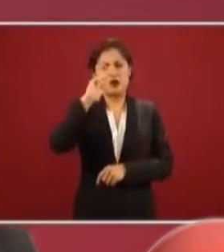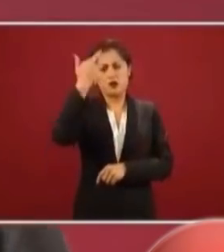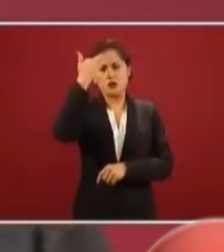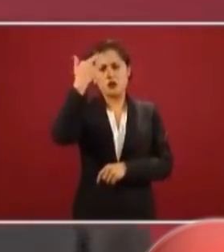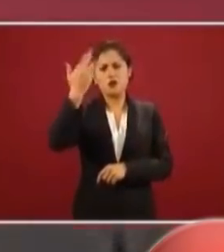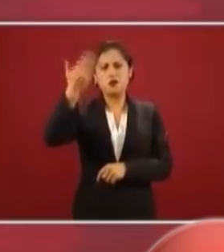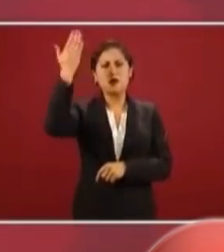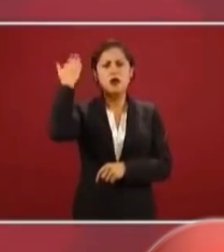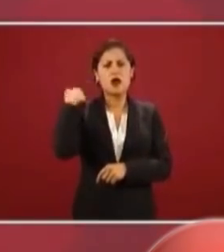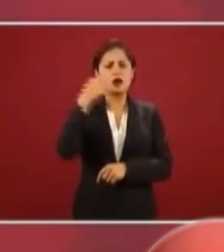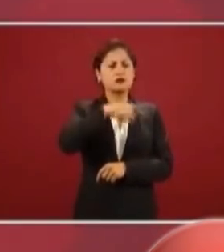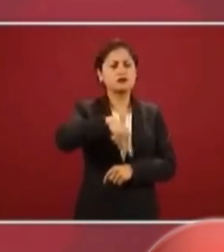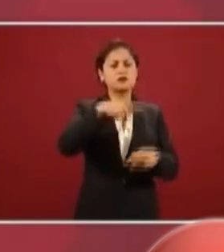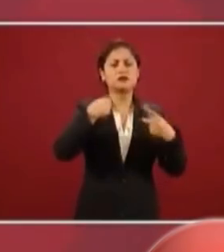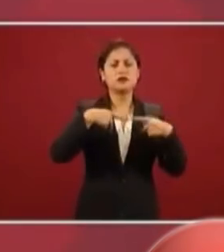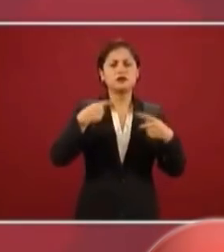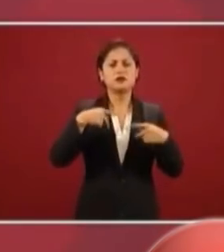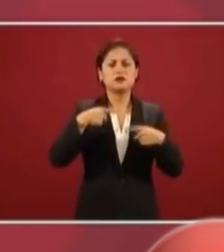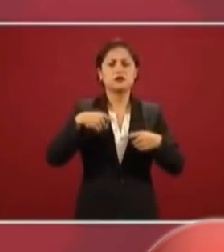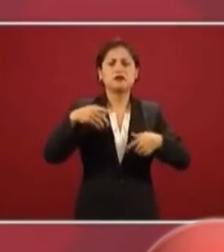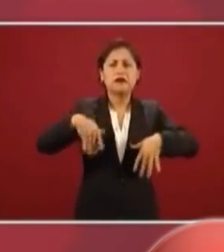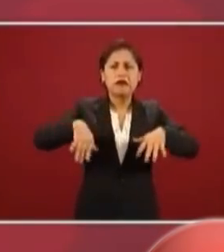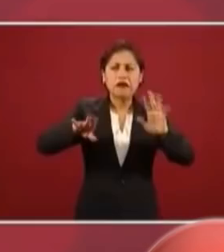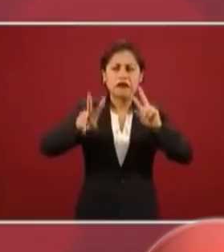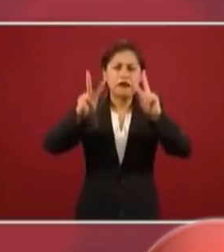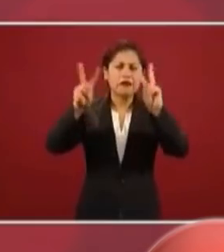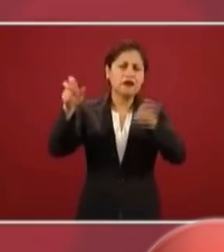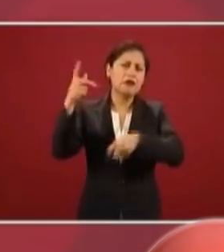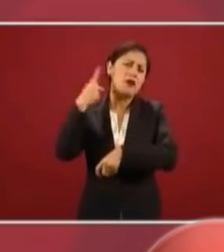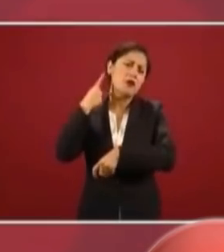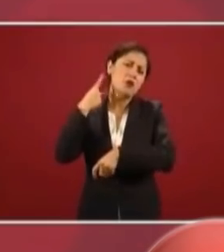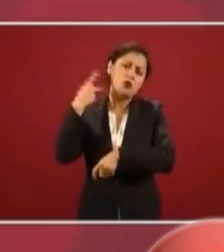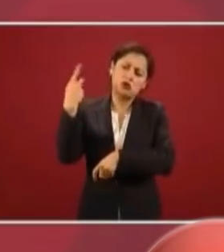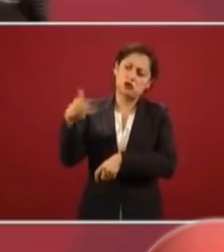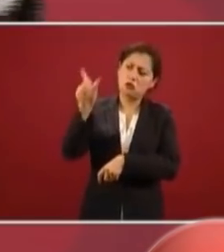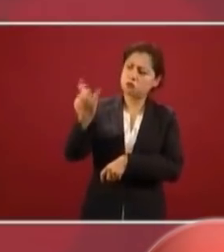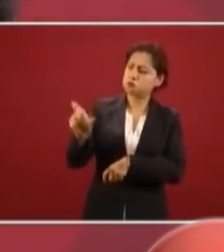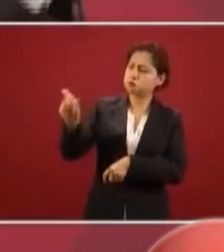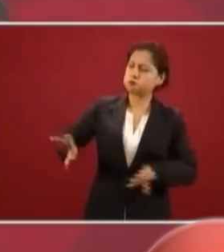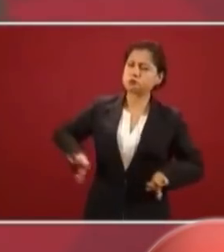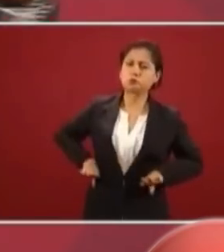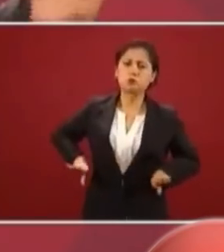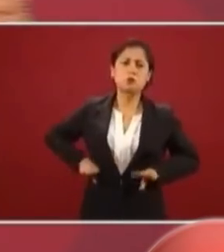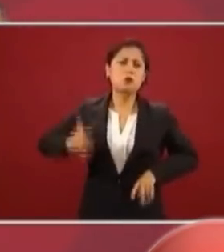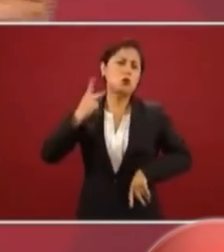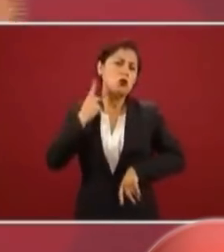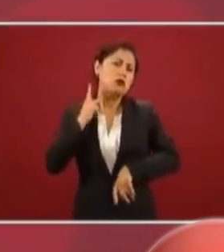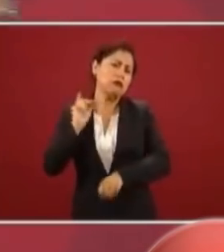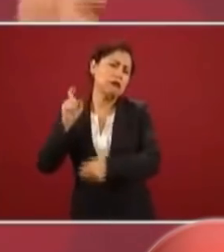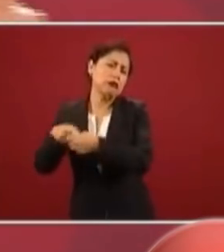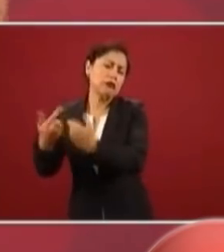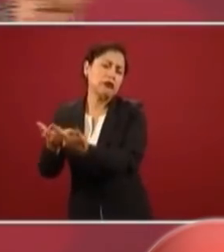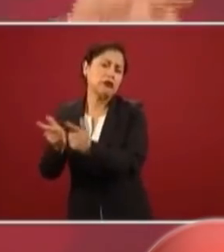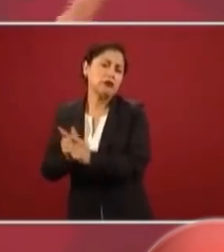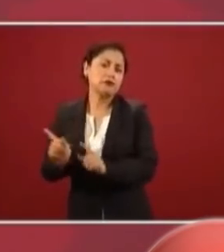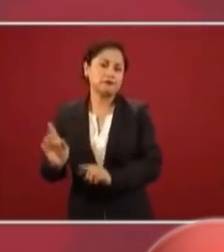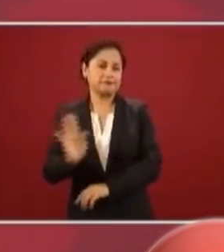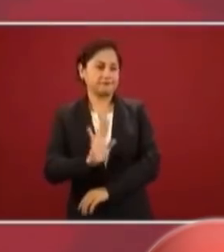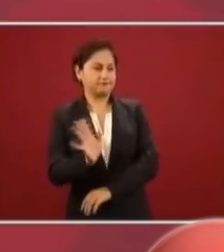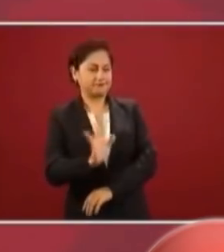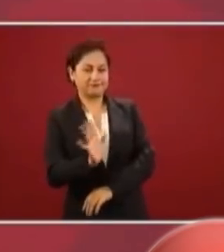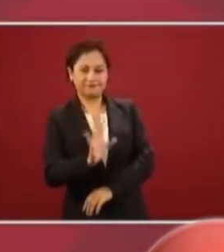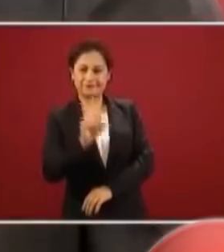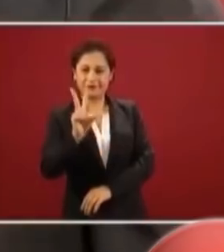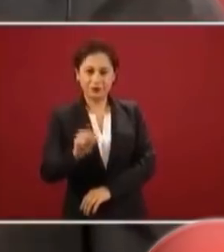la política era asunto de los políticos, y no, la política es asunto de todos y todos tenemos que saber de estos casos, de estos